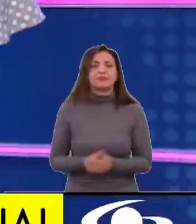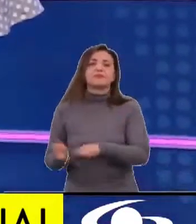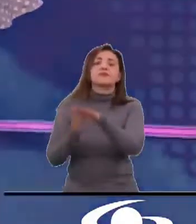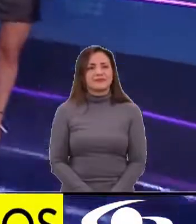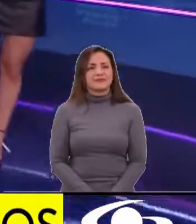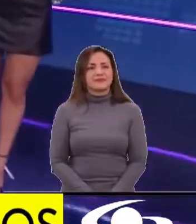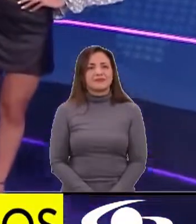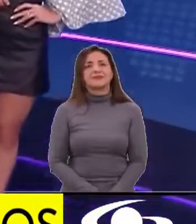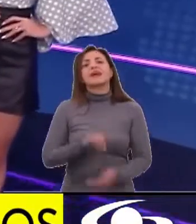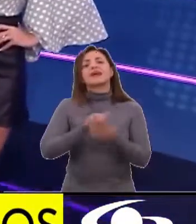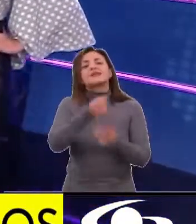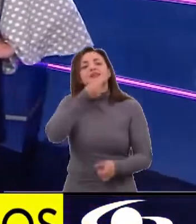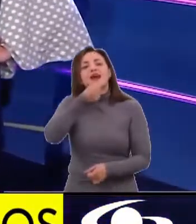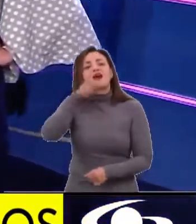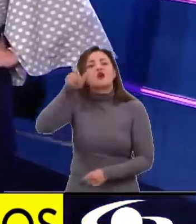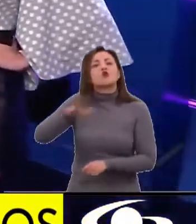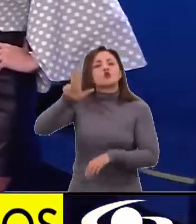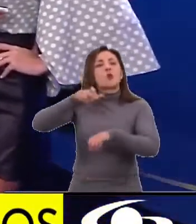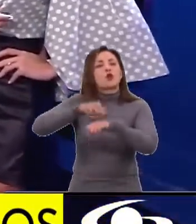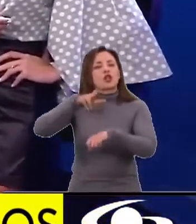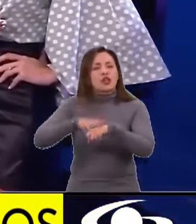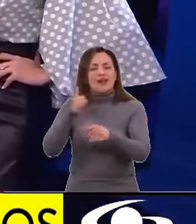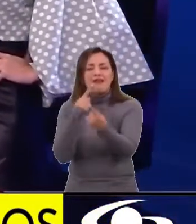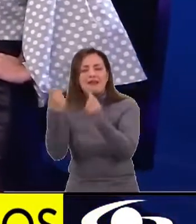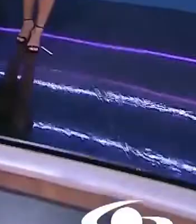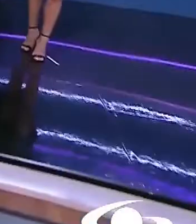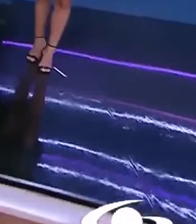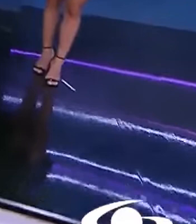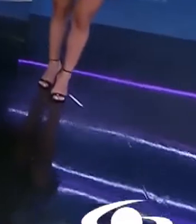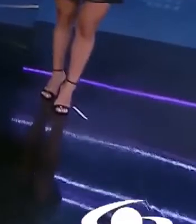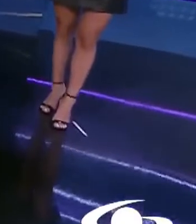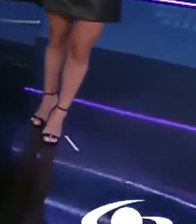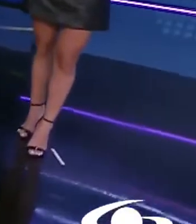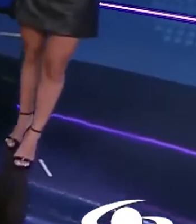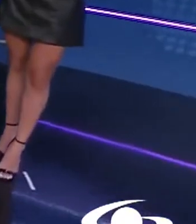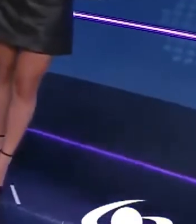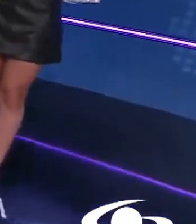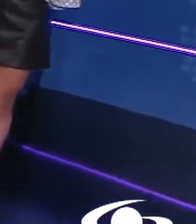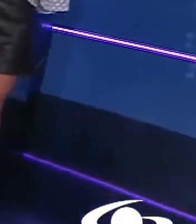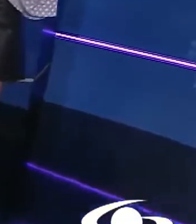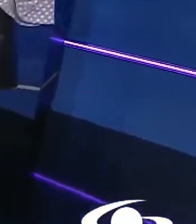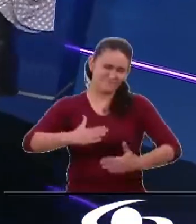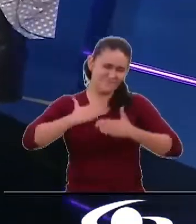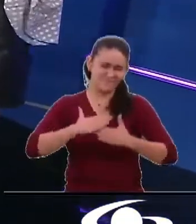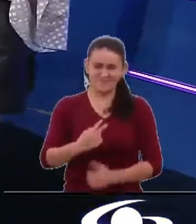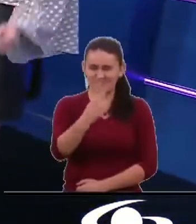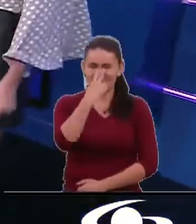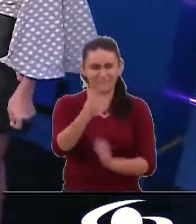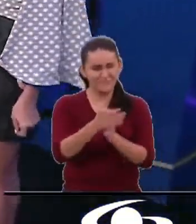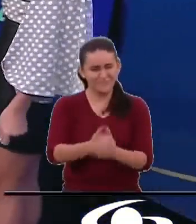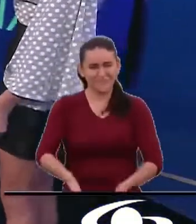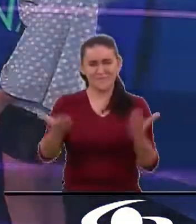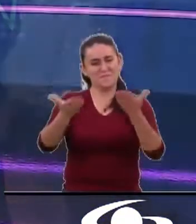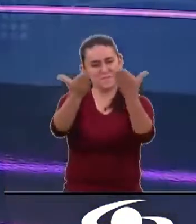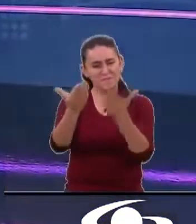cantante Pedro Capó le da la entrevista con el puertorriqueño y mucho más en Show Caracol. Hola, qué dicha saludarlos y decirles